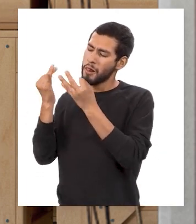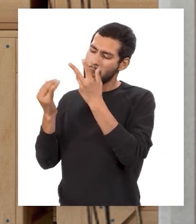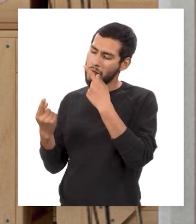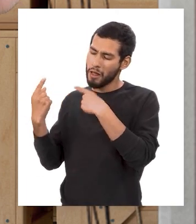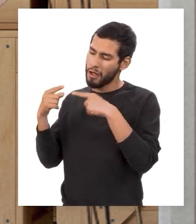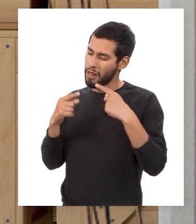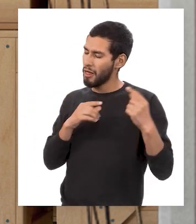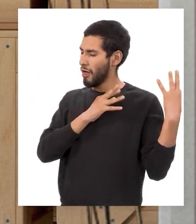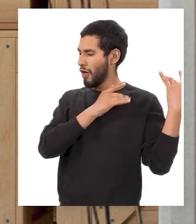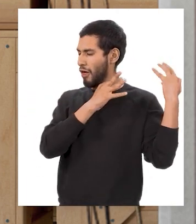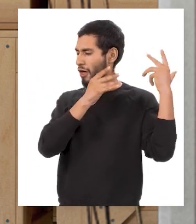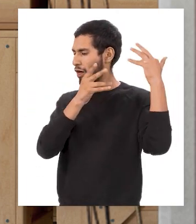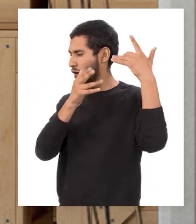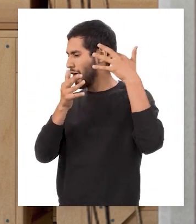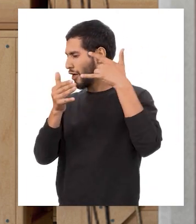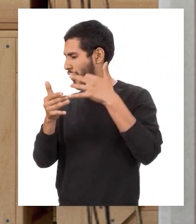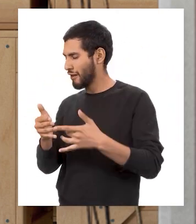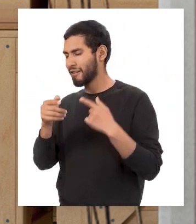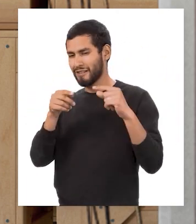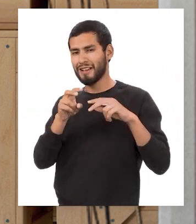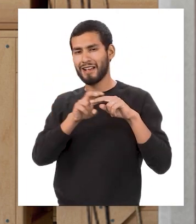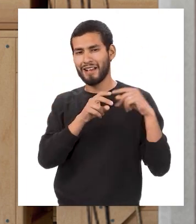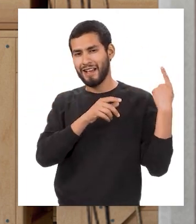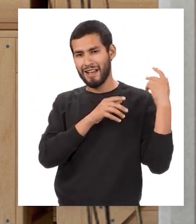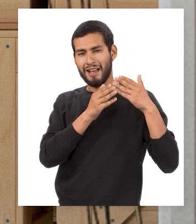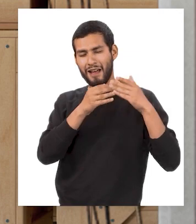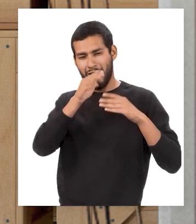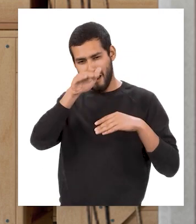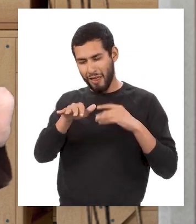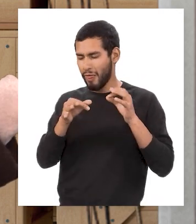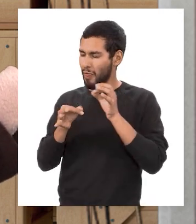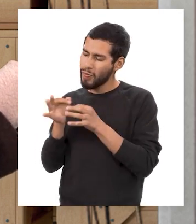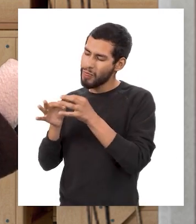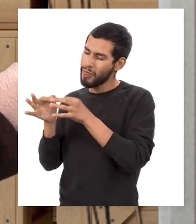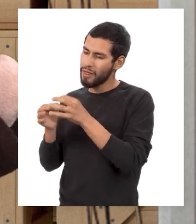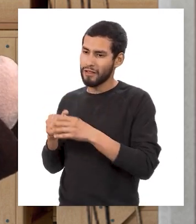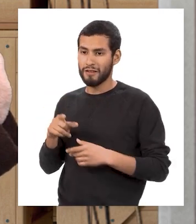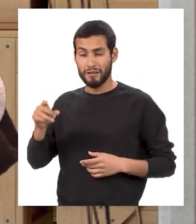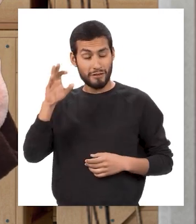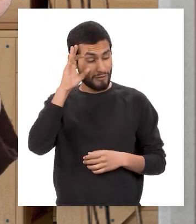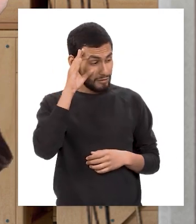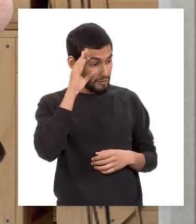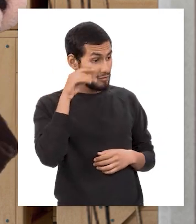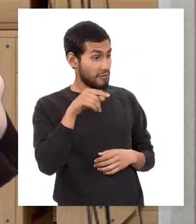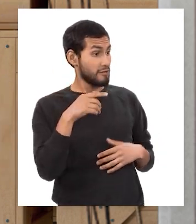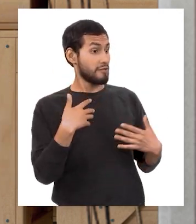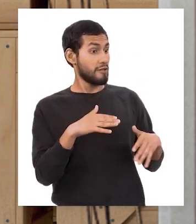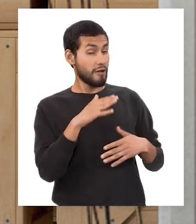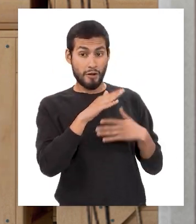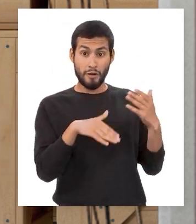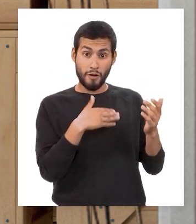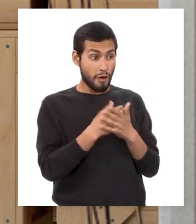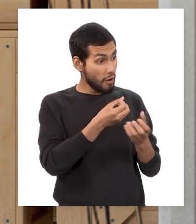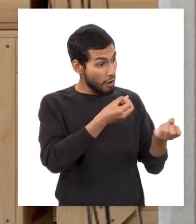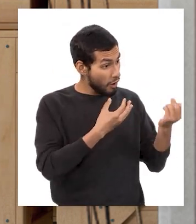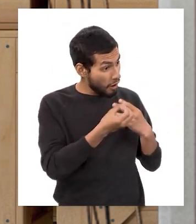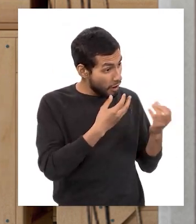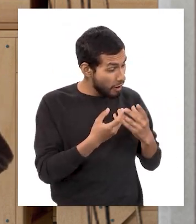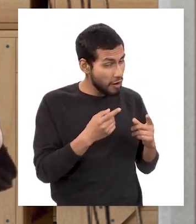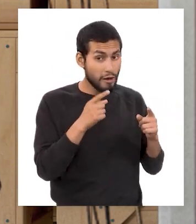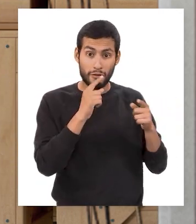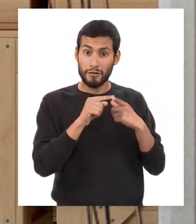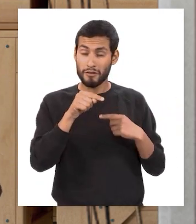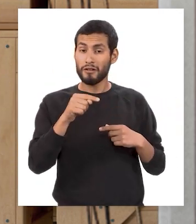lo que habían hecho desde que salieron en el tren a Calcuta. Fix, que sabía cuáles habían sido todos sus pasos,